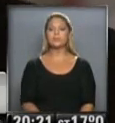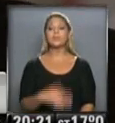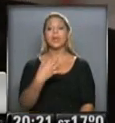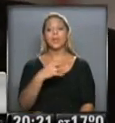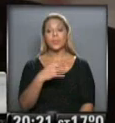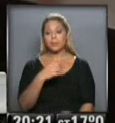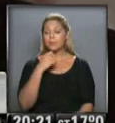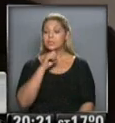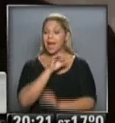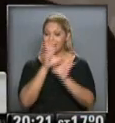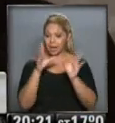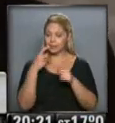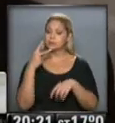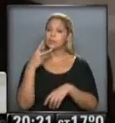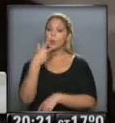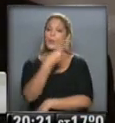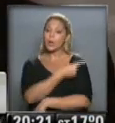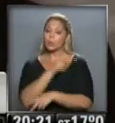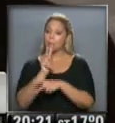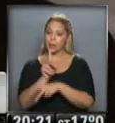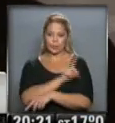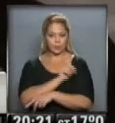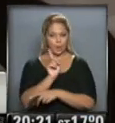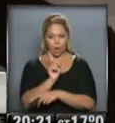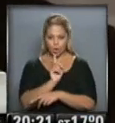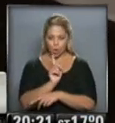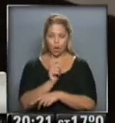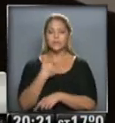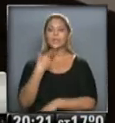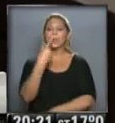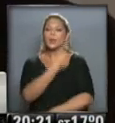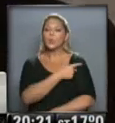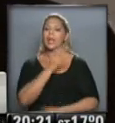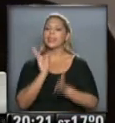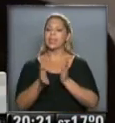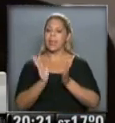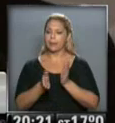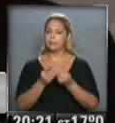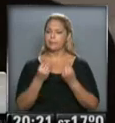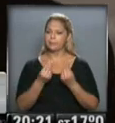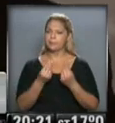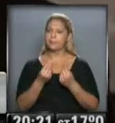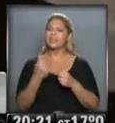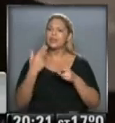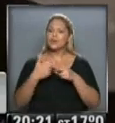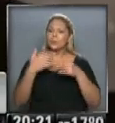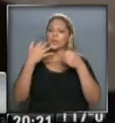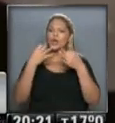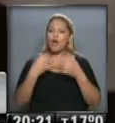Que aclarar que no es una vacuna preventiva, sino que es una vacuna terapéutica, que en realidad debería ser llamado